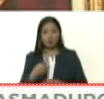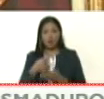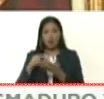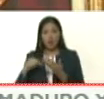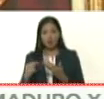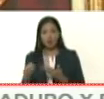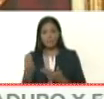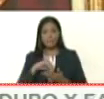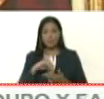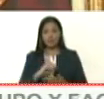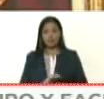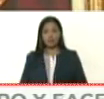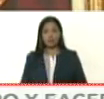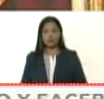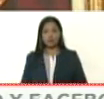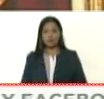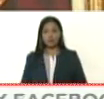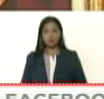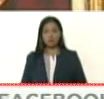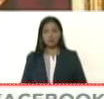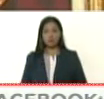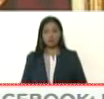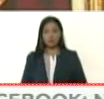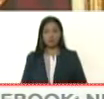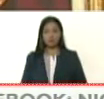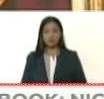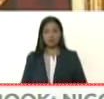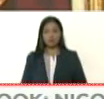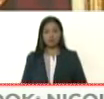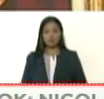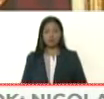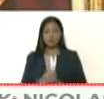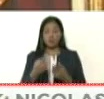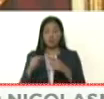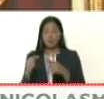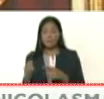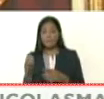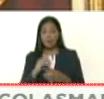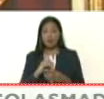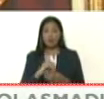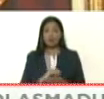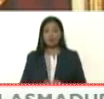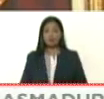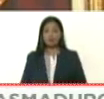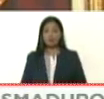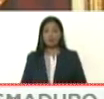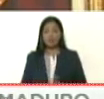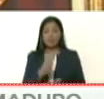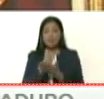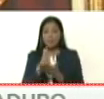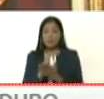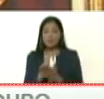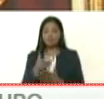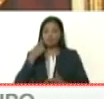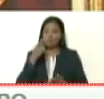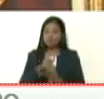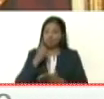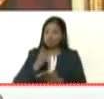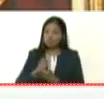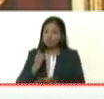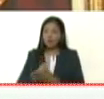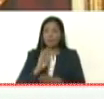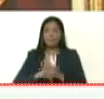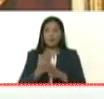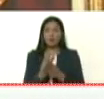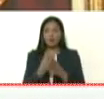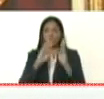sostenibilidad y la soberanía de nuestro pueblo. Muy importante, siempre insisto, cuando yo fundé los